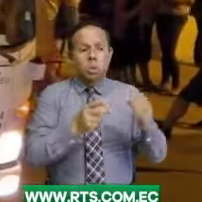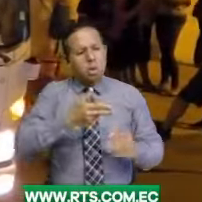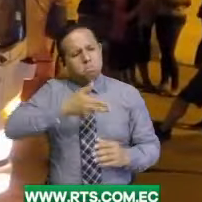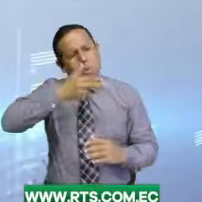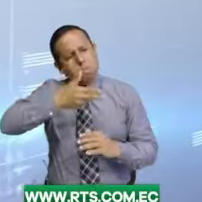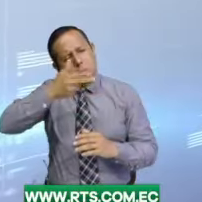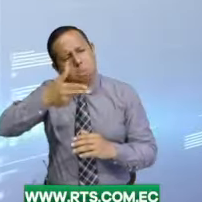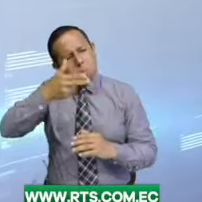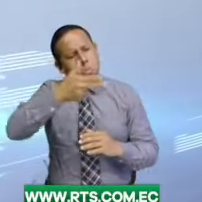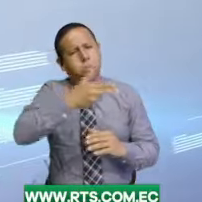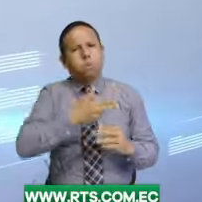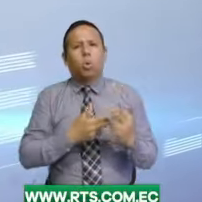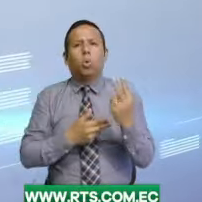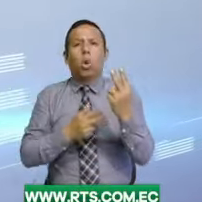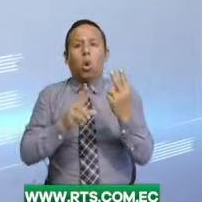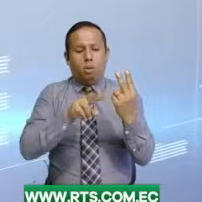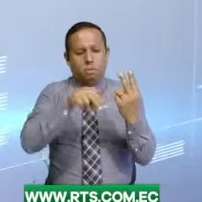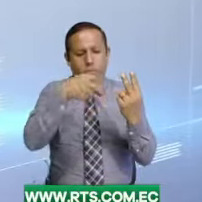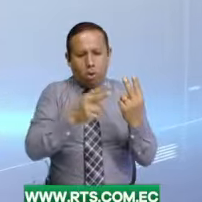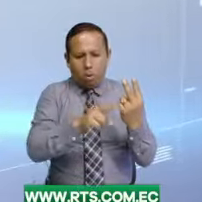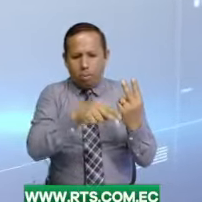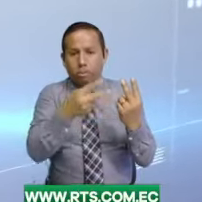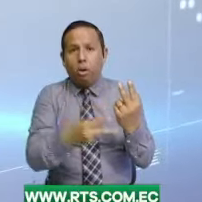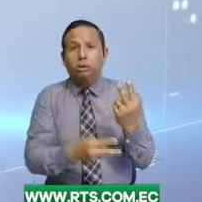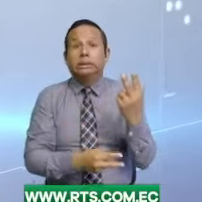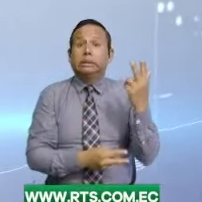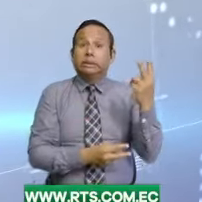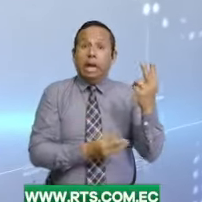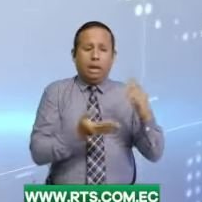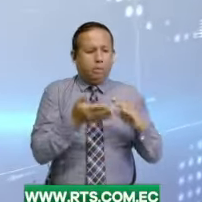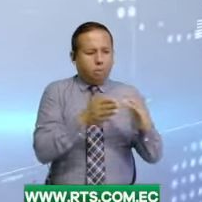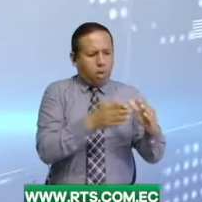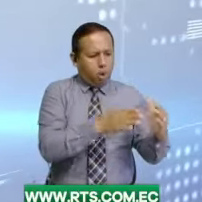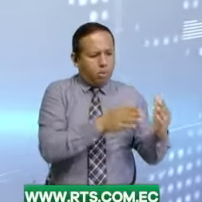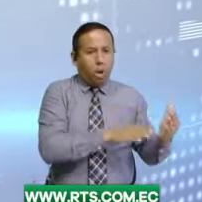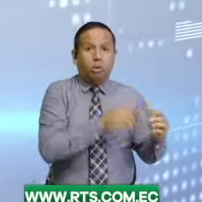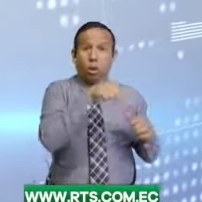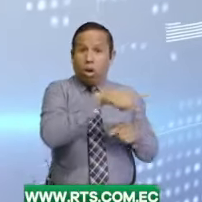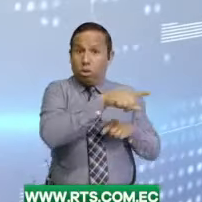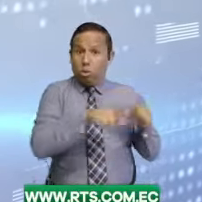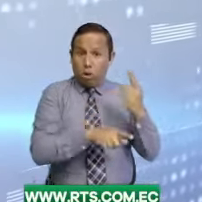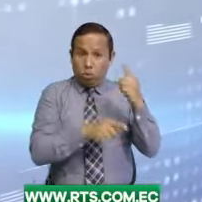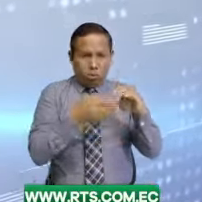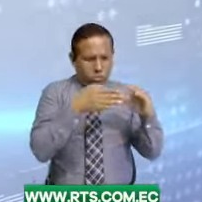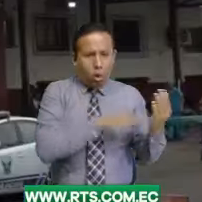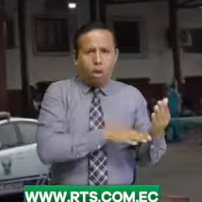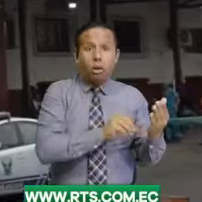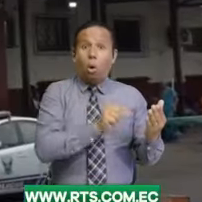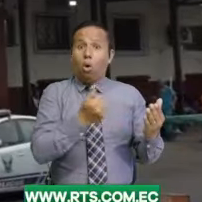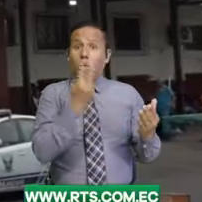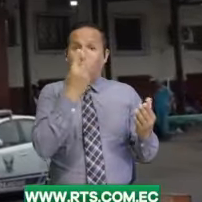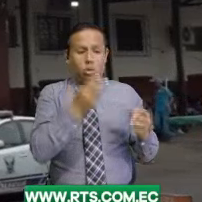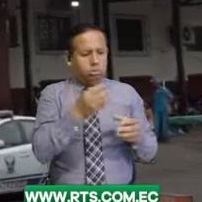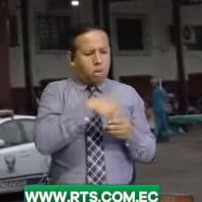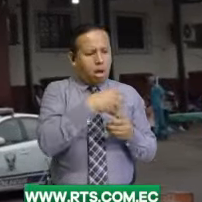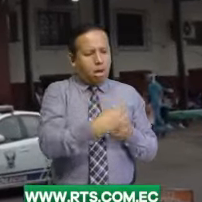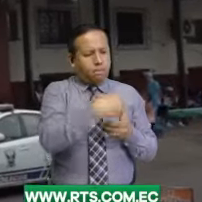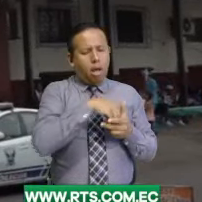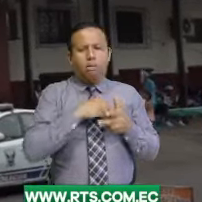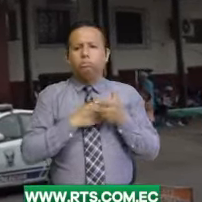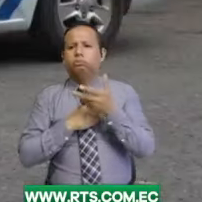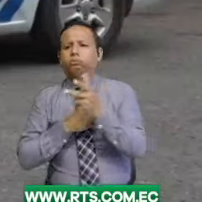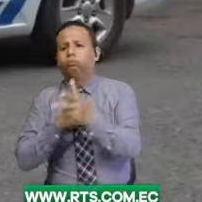proyectiles. Hay 2 heridos y 3 fallecidos. 1 murió en el lugar de los hechos y 2 fallecieron horas